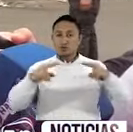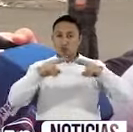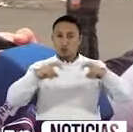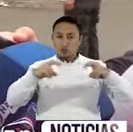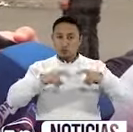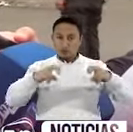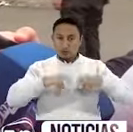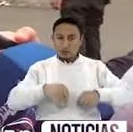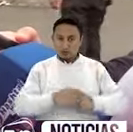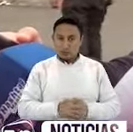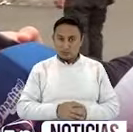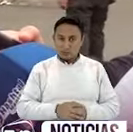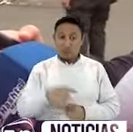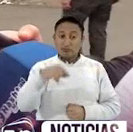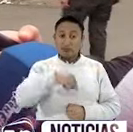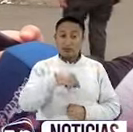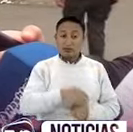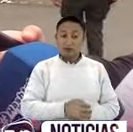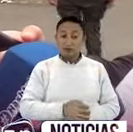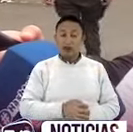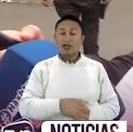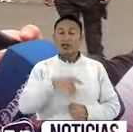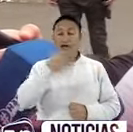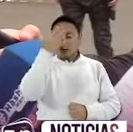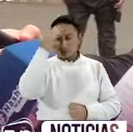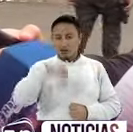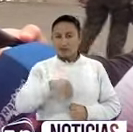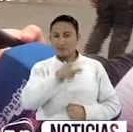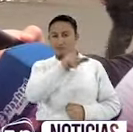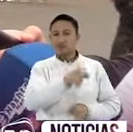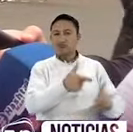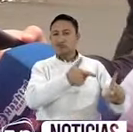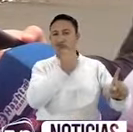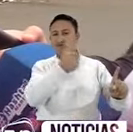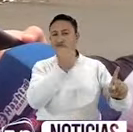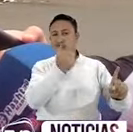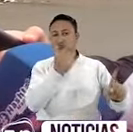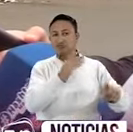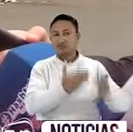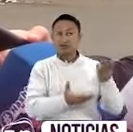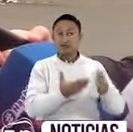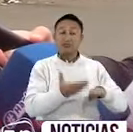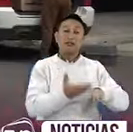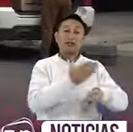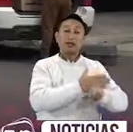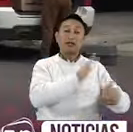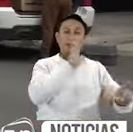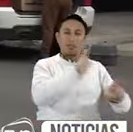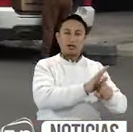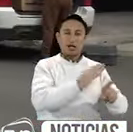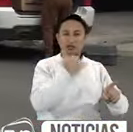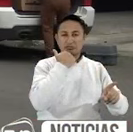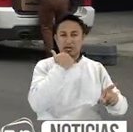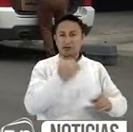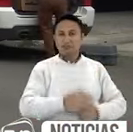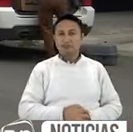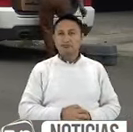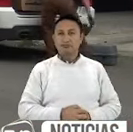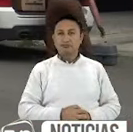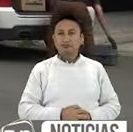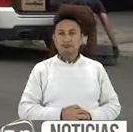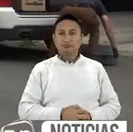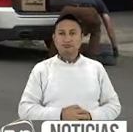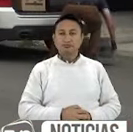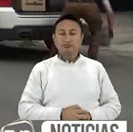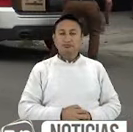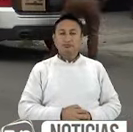lo que esté a su alcance, ya que son muertes dirigidas y a saber si tuvo algún tipo de amenaza o algo. Con cámaras de Eduardo García desde la provincia